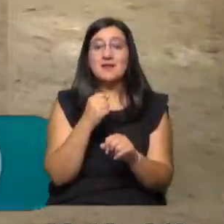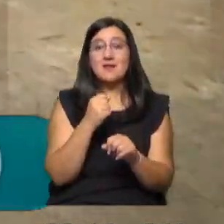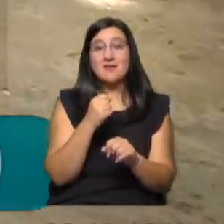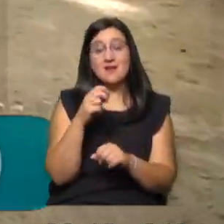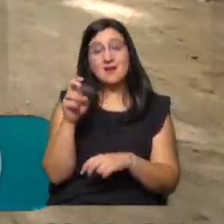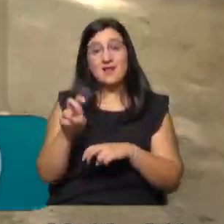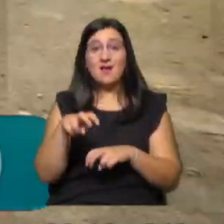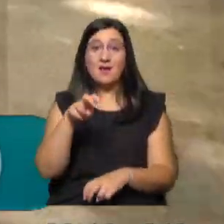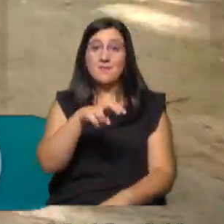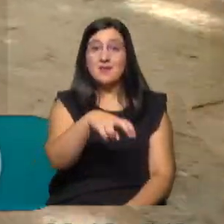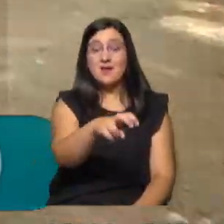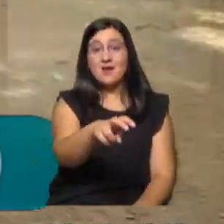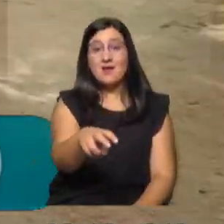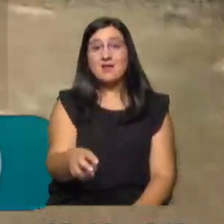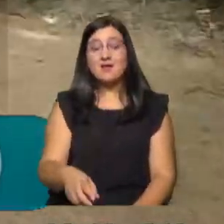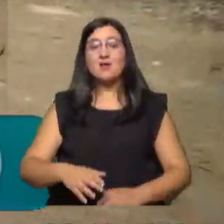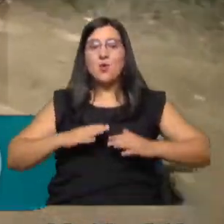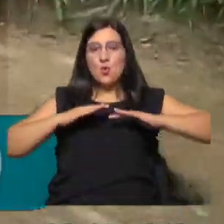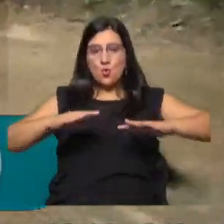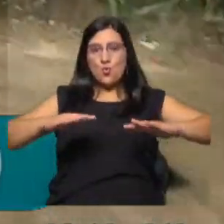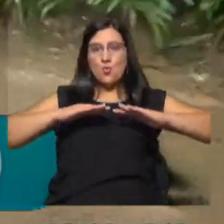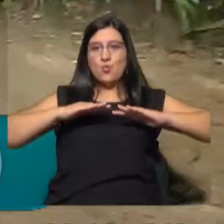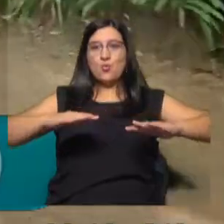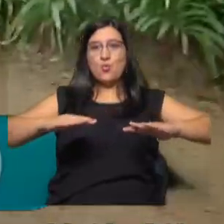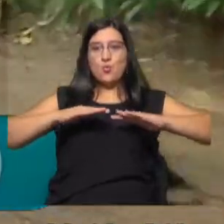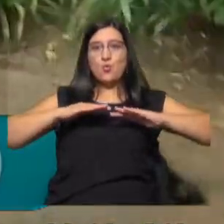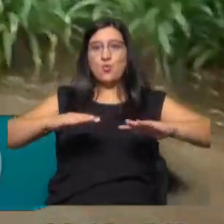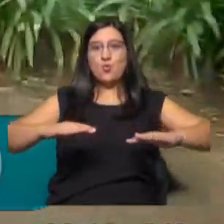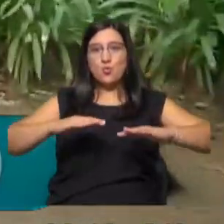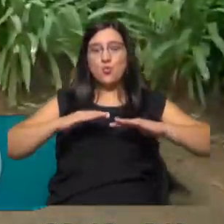digamos, más más física que realizaron en la mañana,